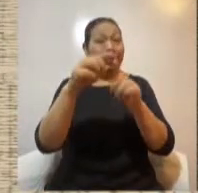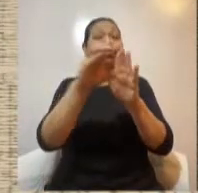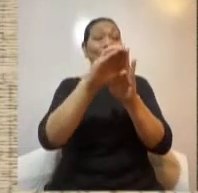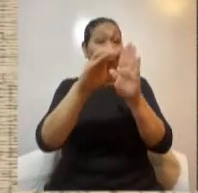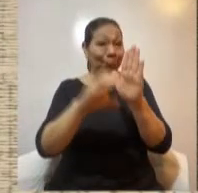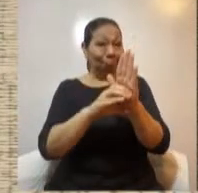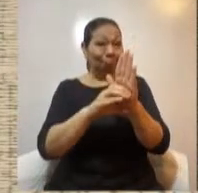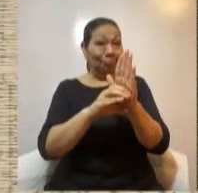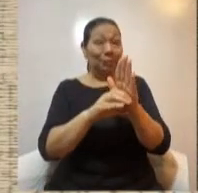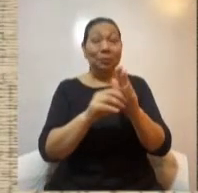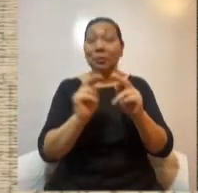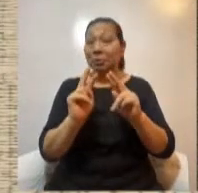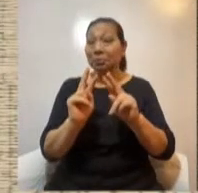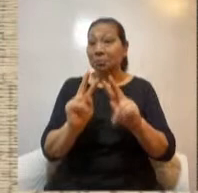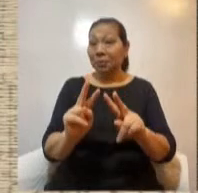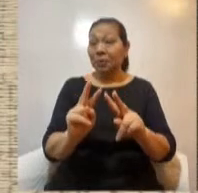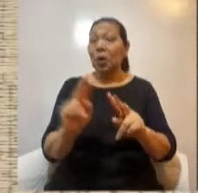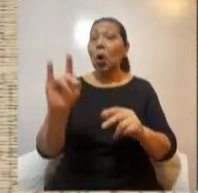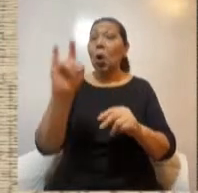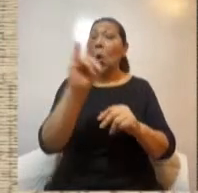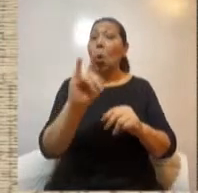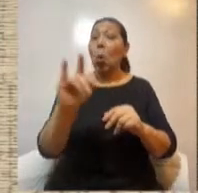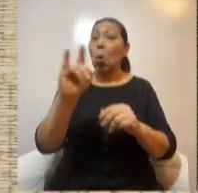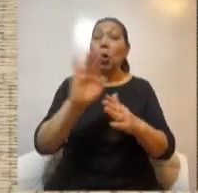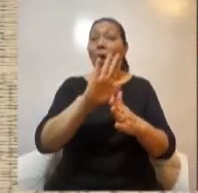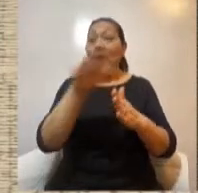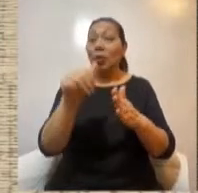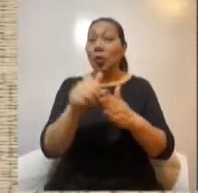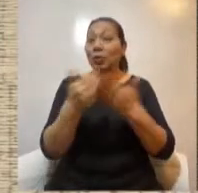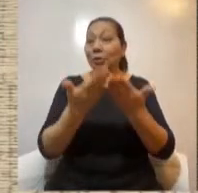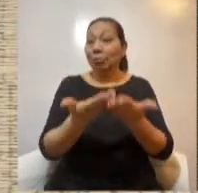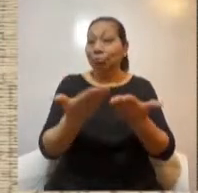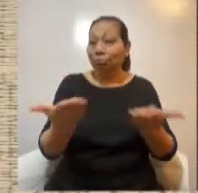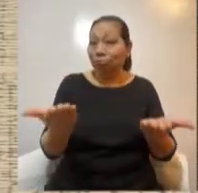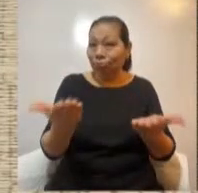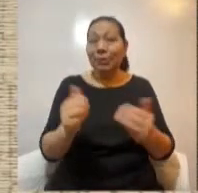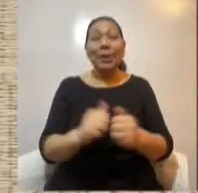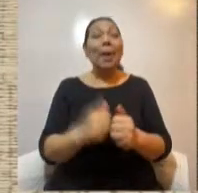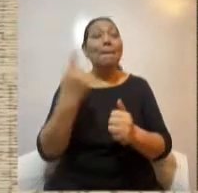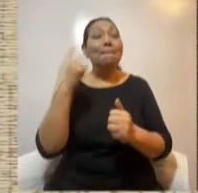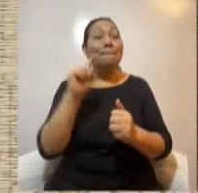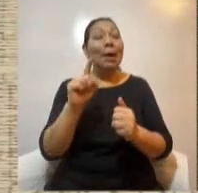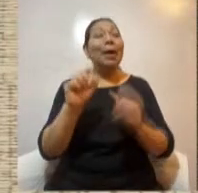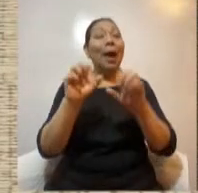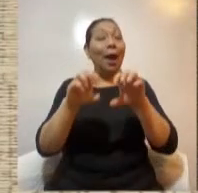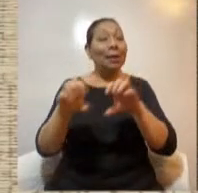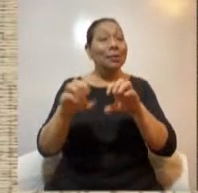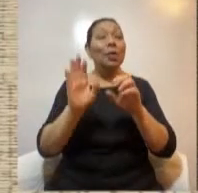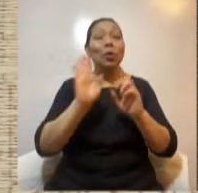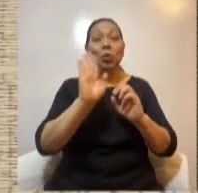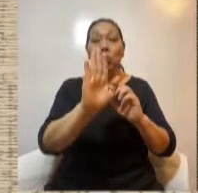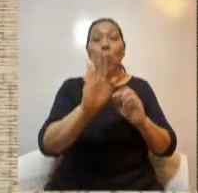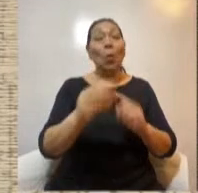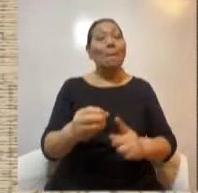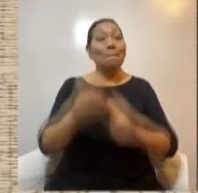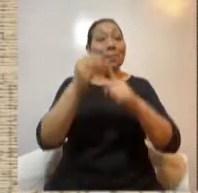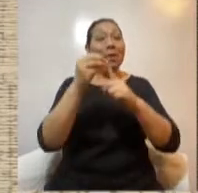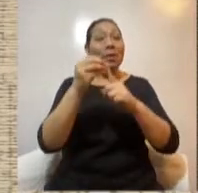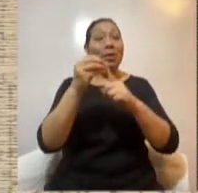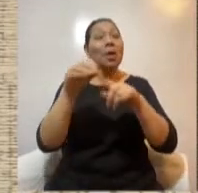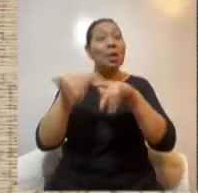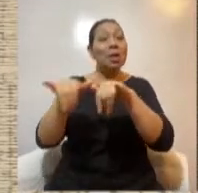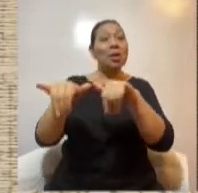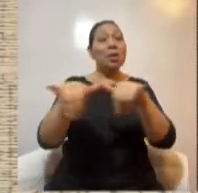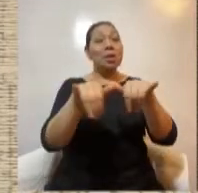Tribunal Constitucional, como podrán advertir, utiliza todas las herramientas a su alcance para hacer realidad el